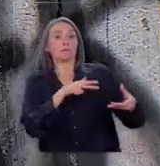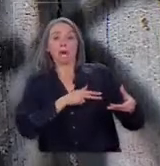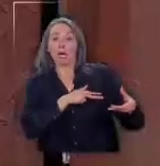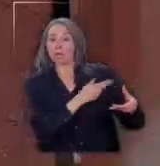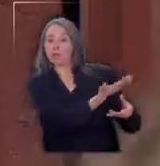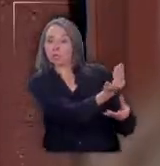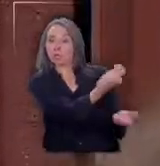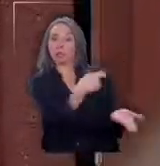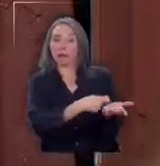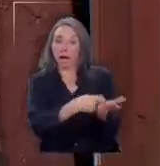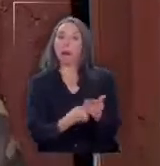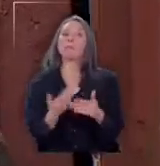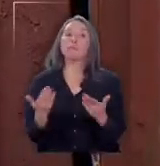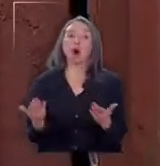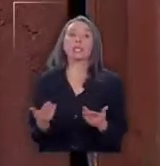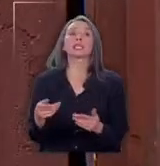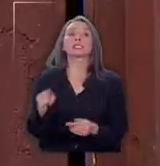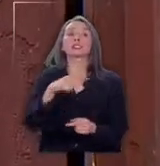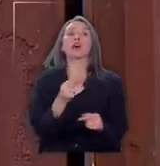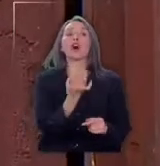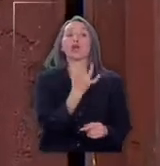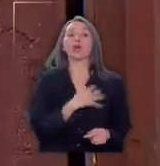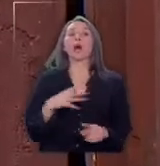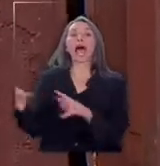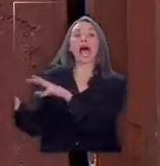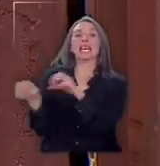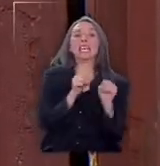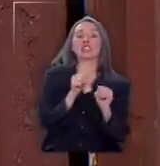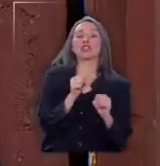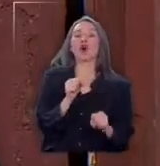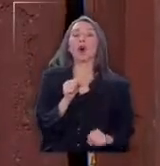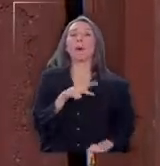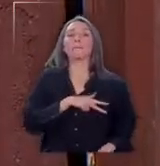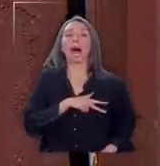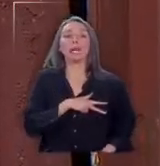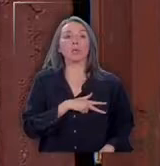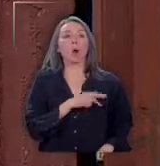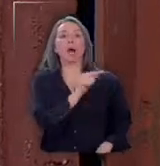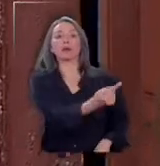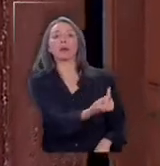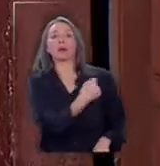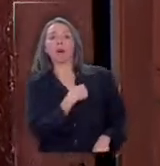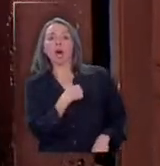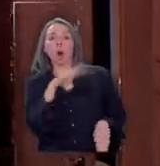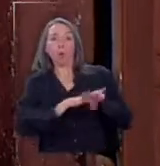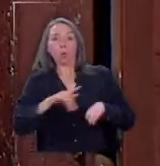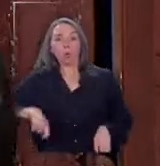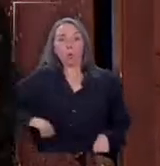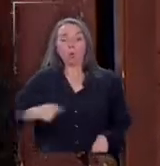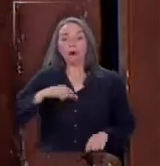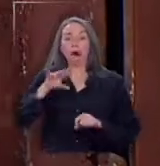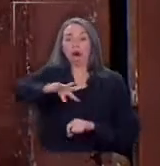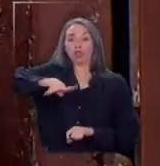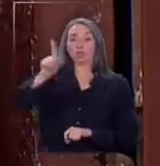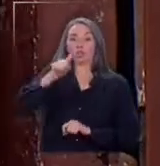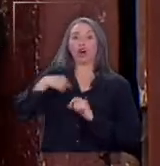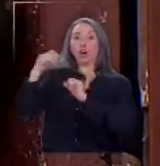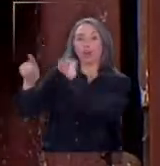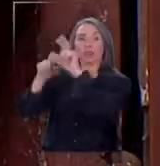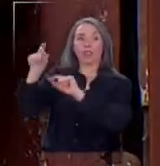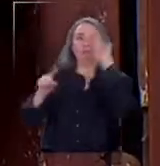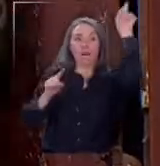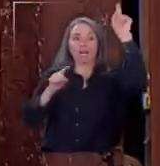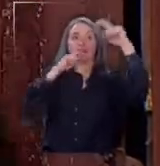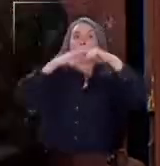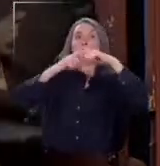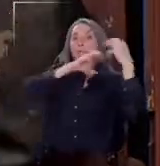tenían que pagarle por eso que les duele que le hayan quitado su marihuana acá fuera por eso y nos están echando la culpa que le hemos robado nosotros nos hemos defendido como hemos querido de arriba